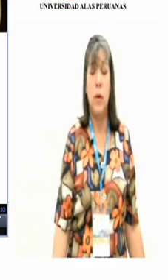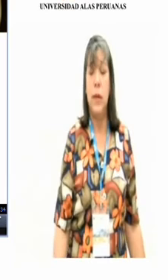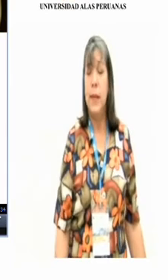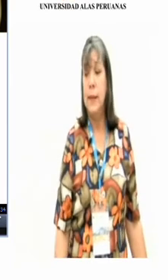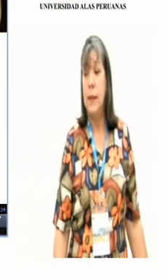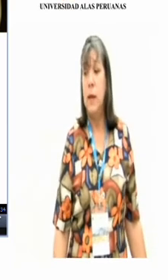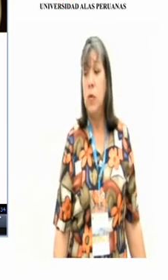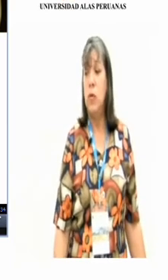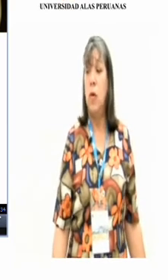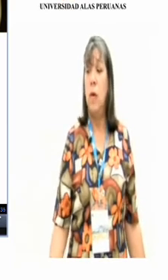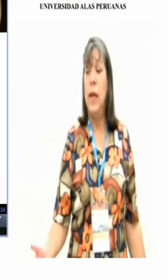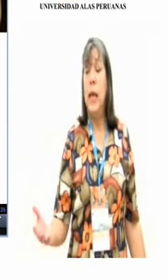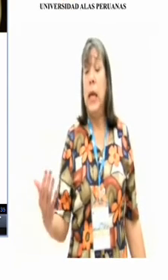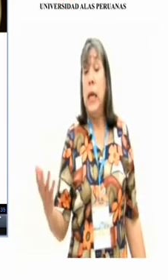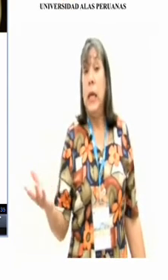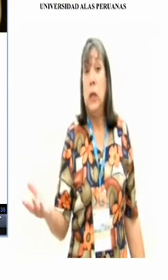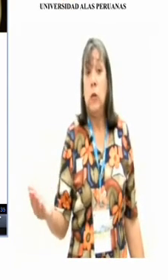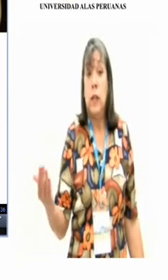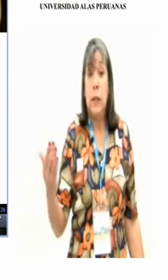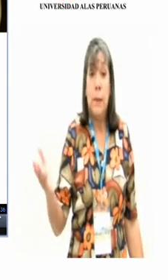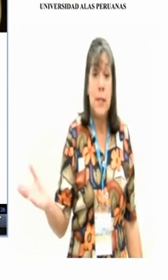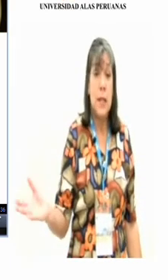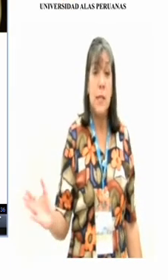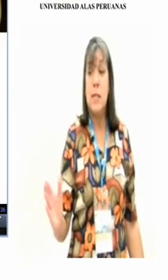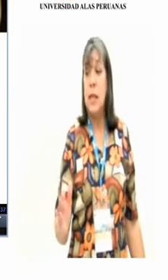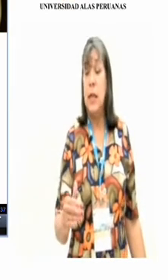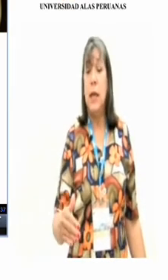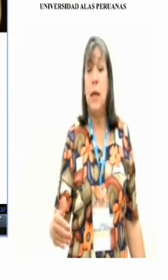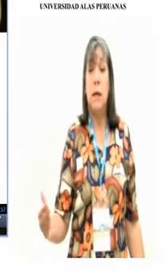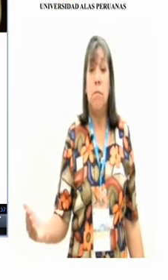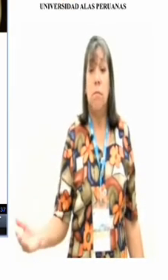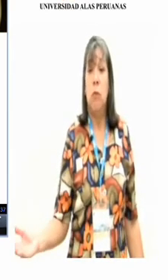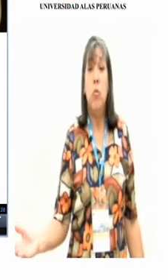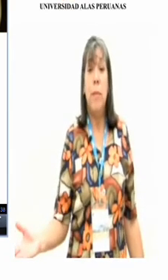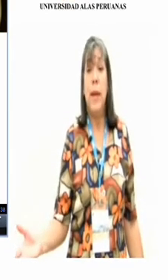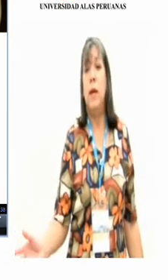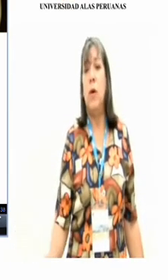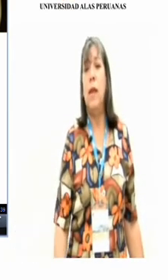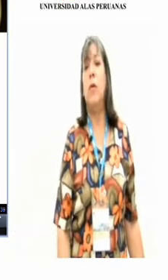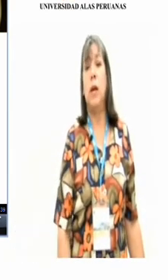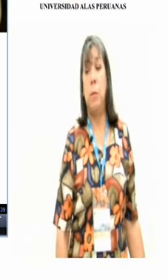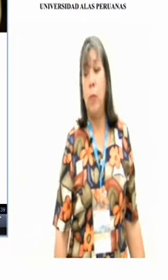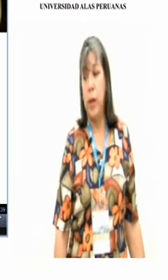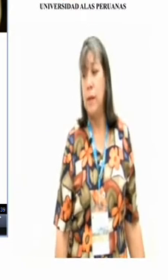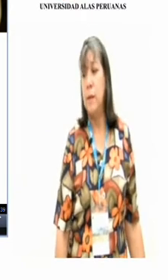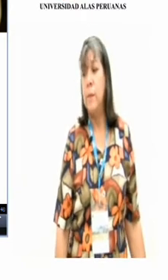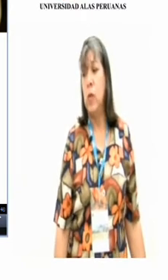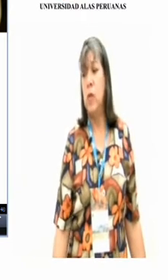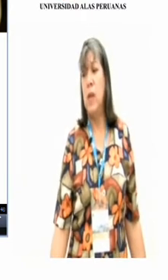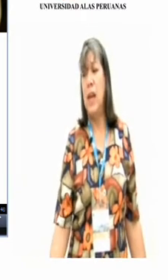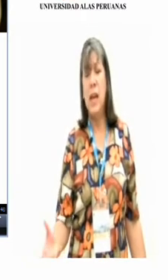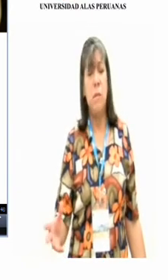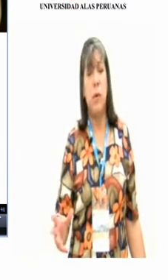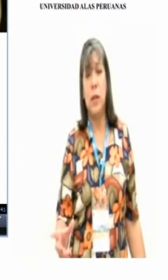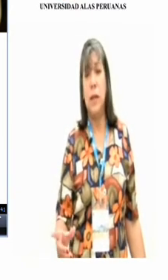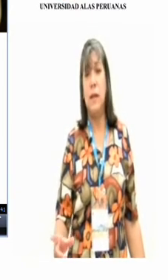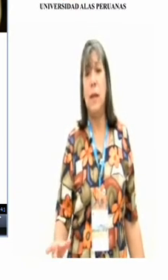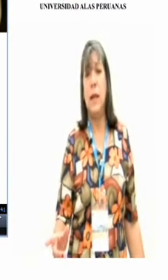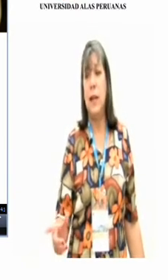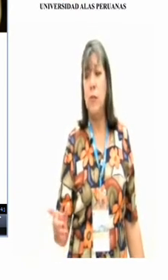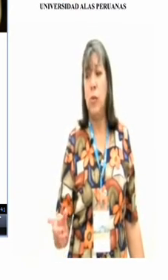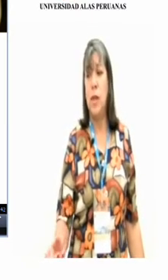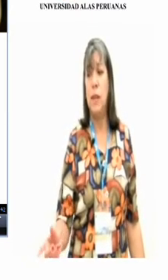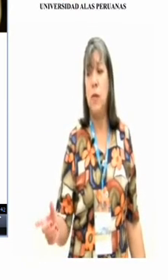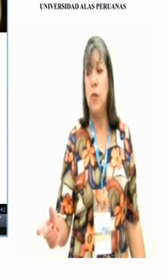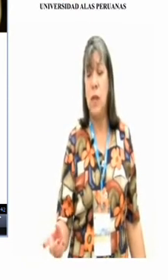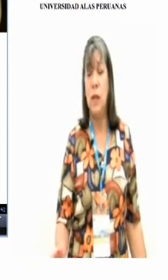un foro de discusión y el docente pasan 15 días, un mes y no ha dado respuesta. Entonces, es